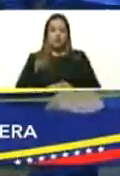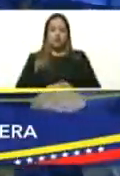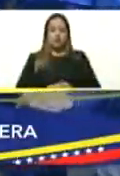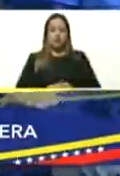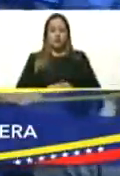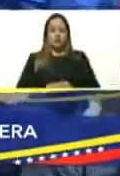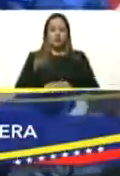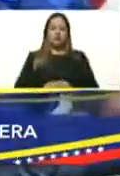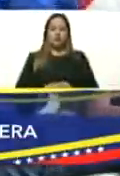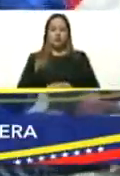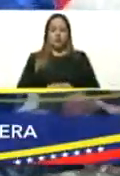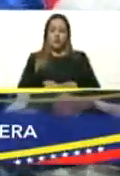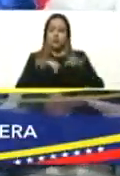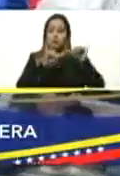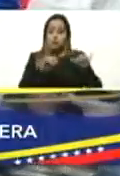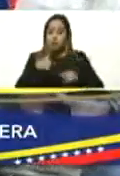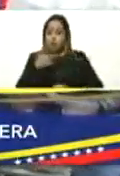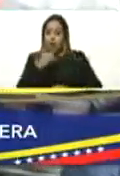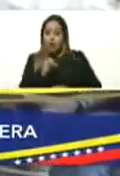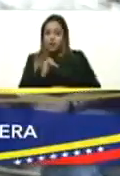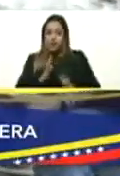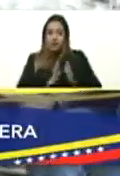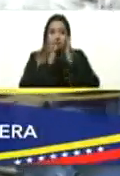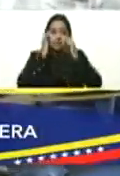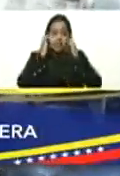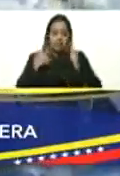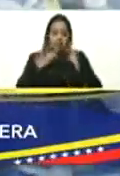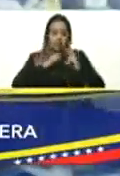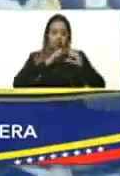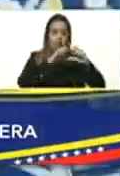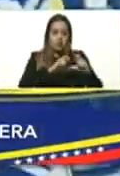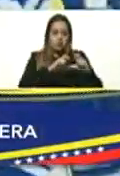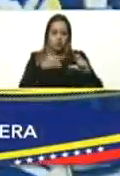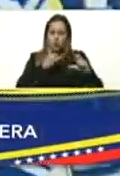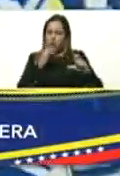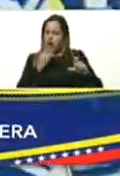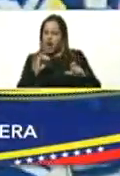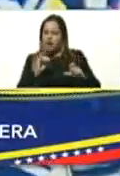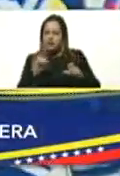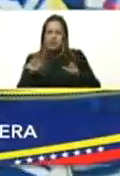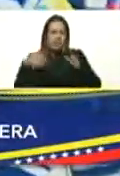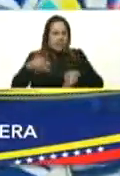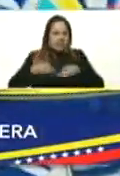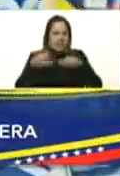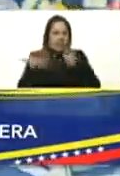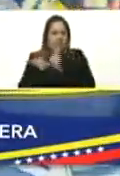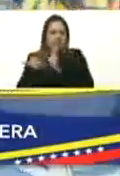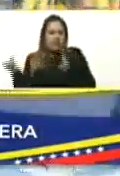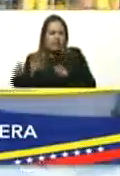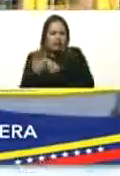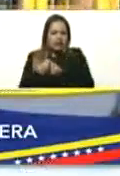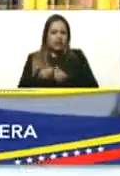Por eso yo tengo a la chinita en mi corazón. La tengo siempre cerca, ¿eh? Siempre cerca.